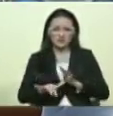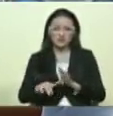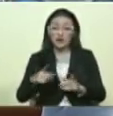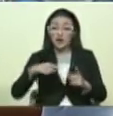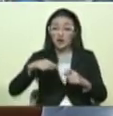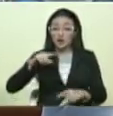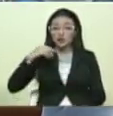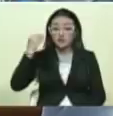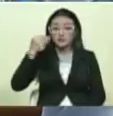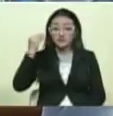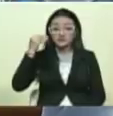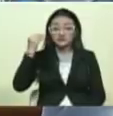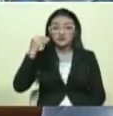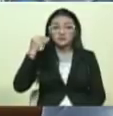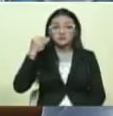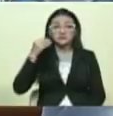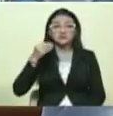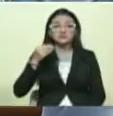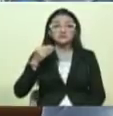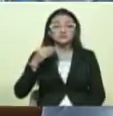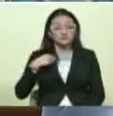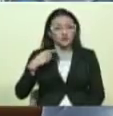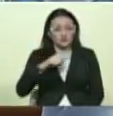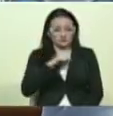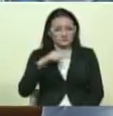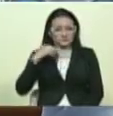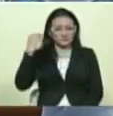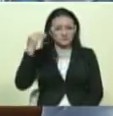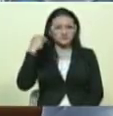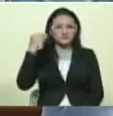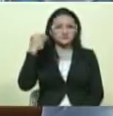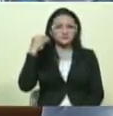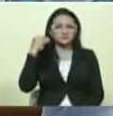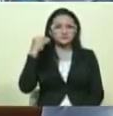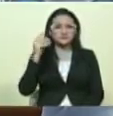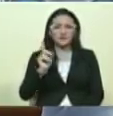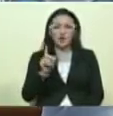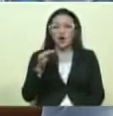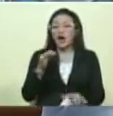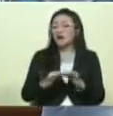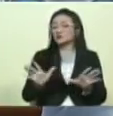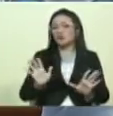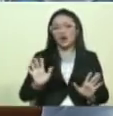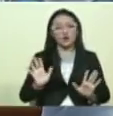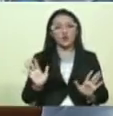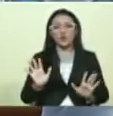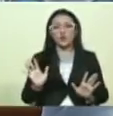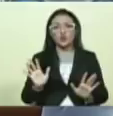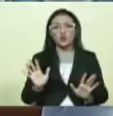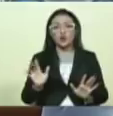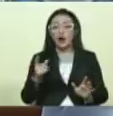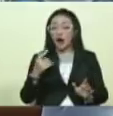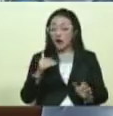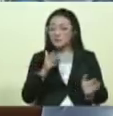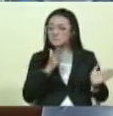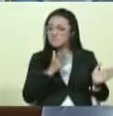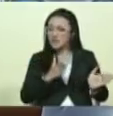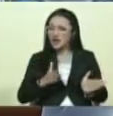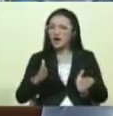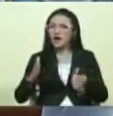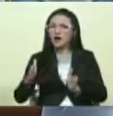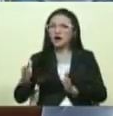es la tesis del fiscal general de la República. Para nosotros esto no es un hecho casual. Pareciera que hubo un plan con